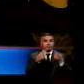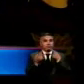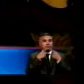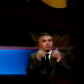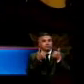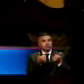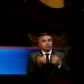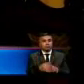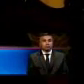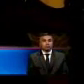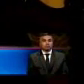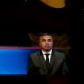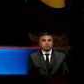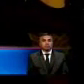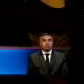diálogo